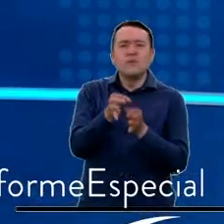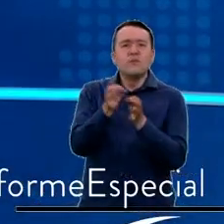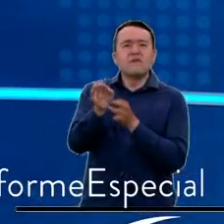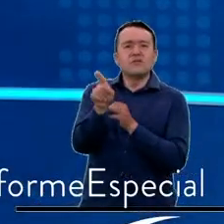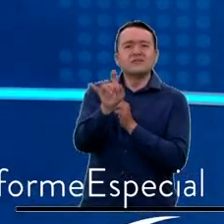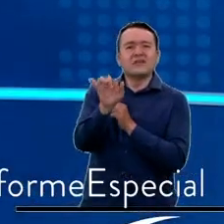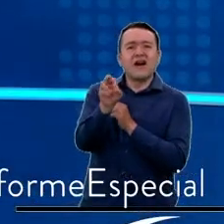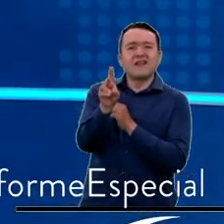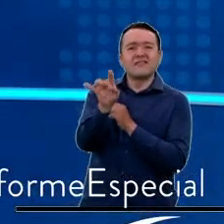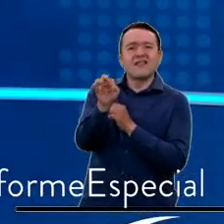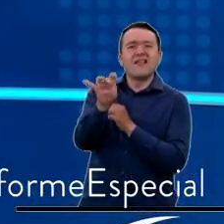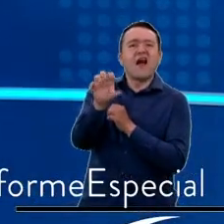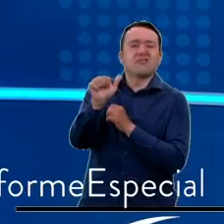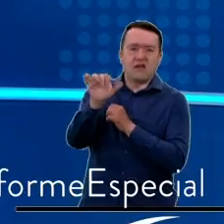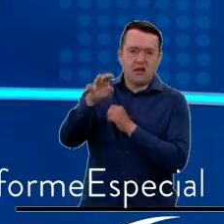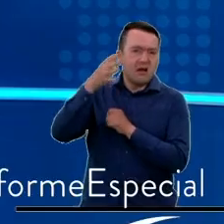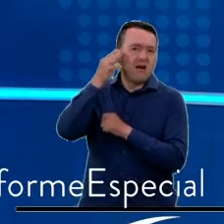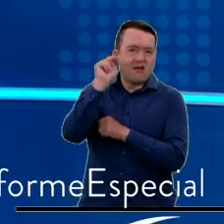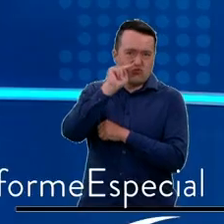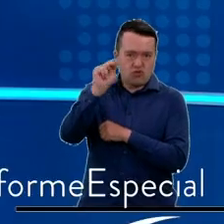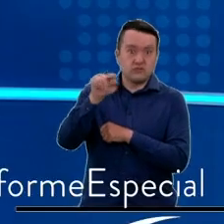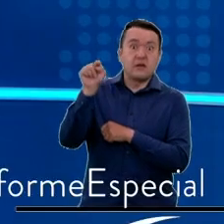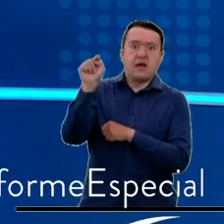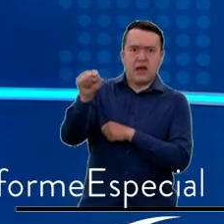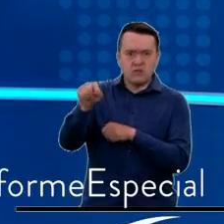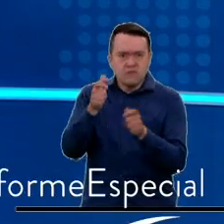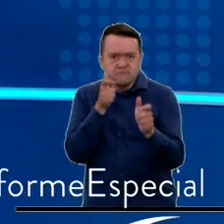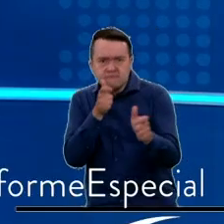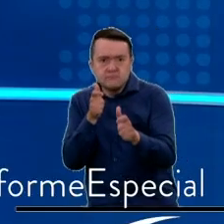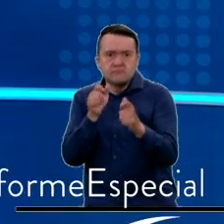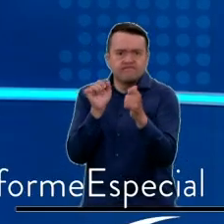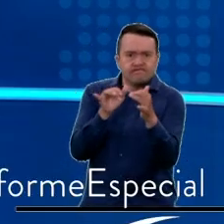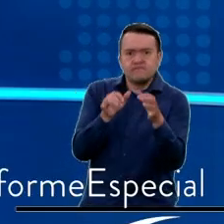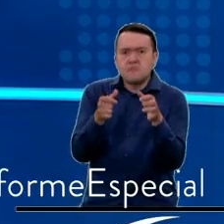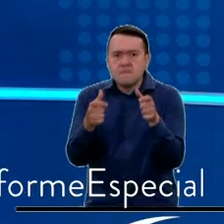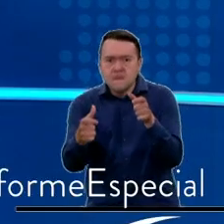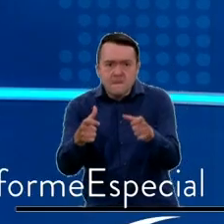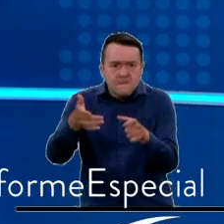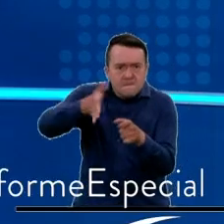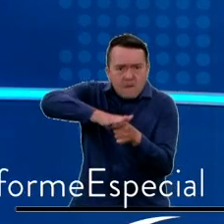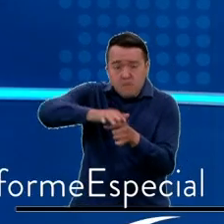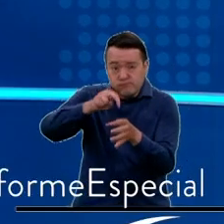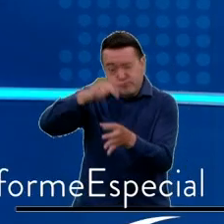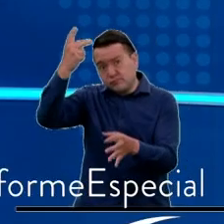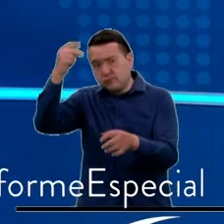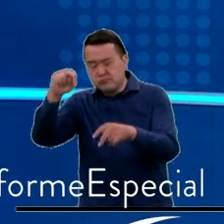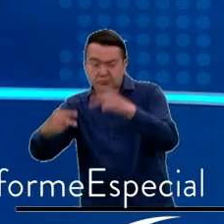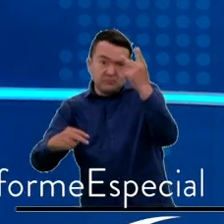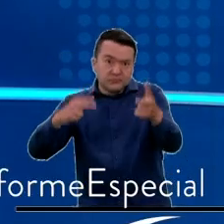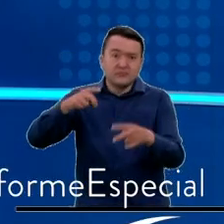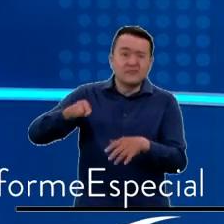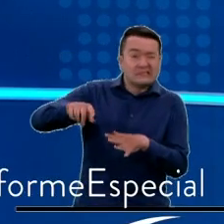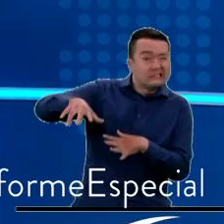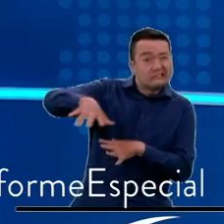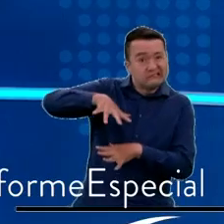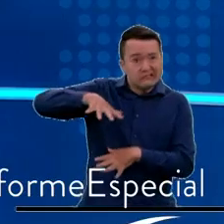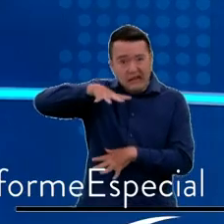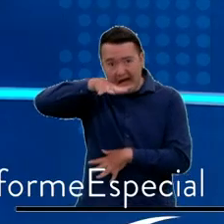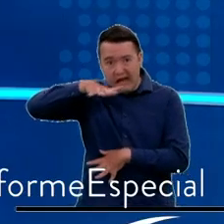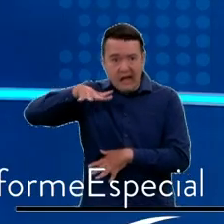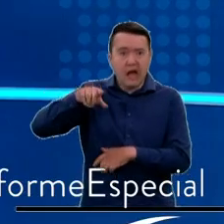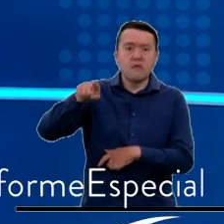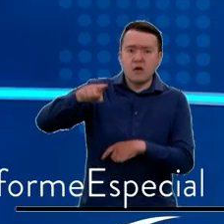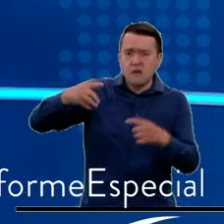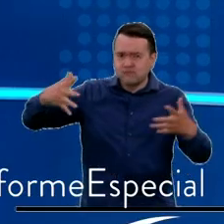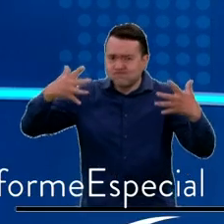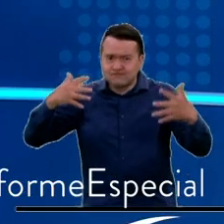Santander. Los ataques de grupos armados, campos minados, terrenos inhóspitos y hasta las condiciones climáticas ponen